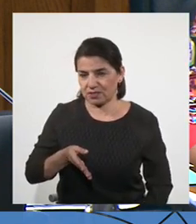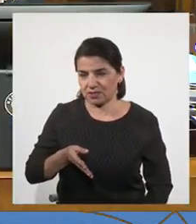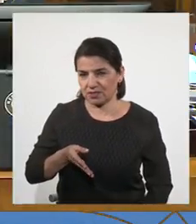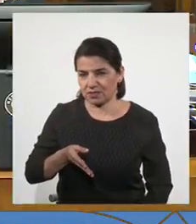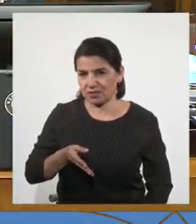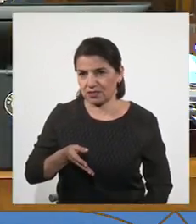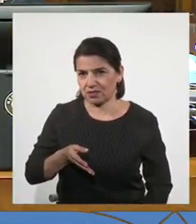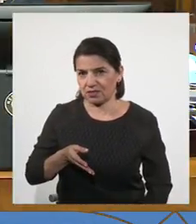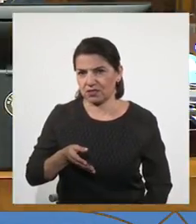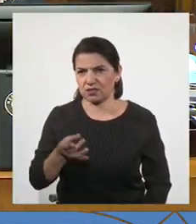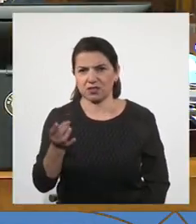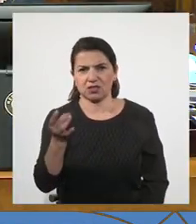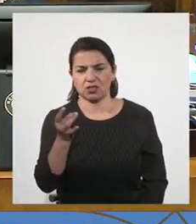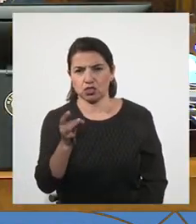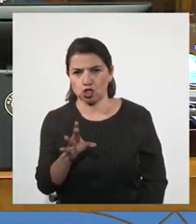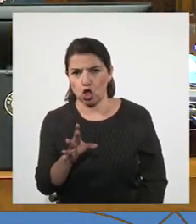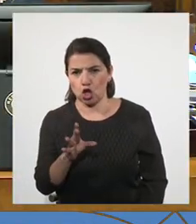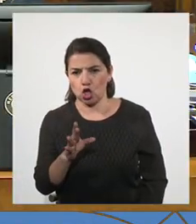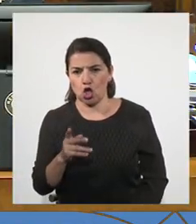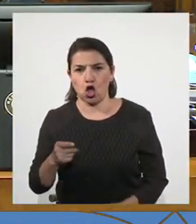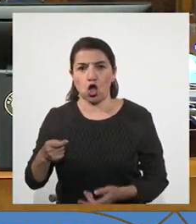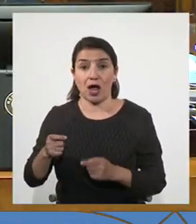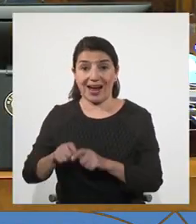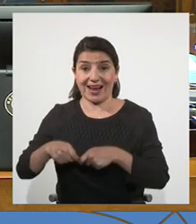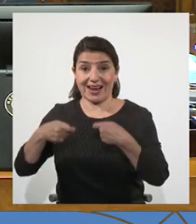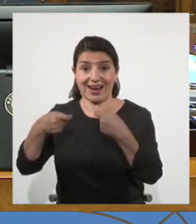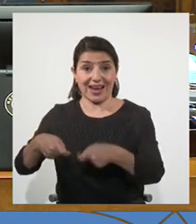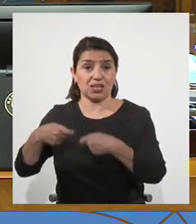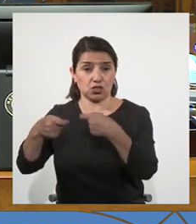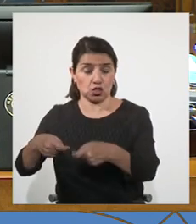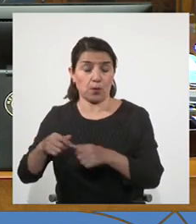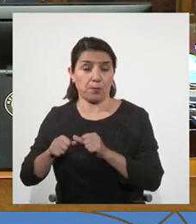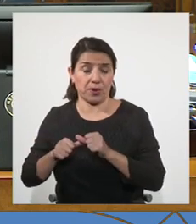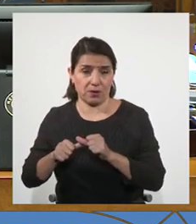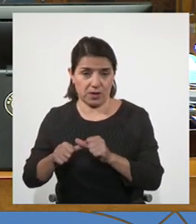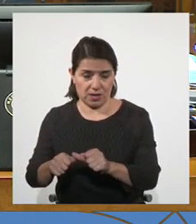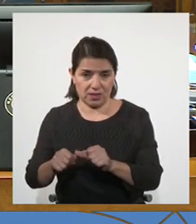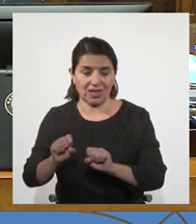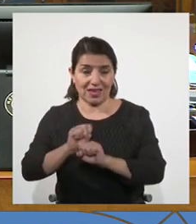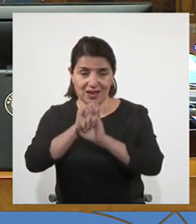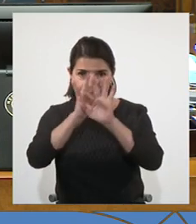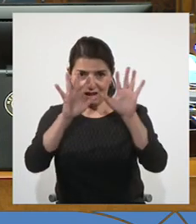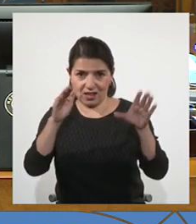quedando vigentes son los gastos permanentes, para que tengamos clara la votación.